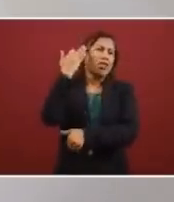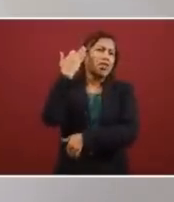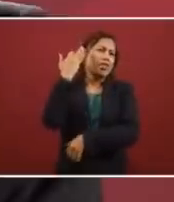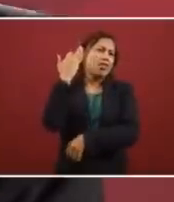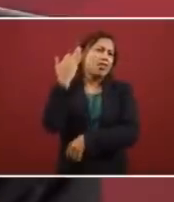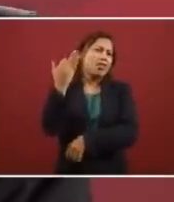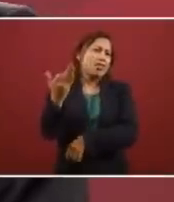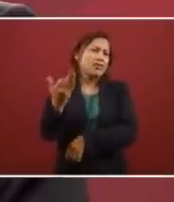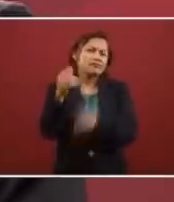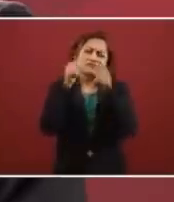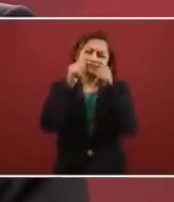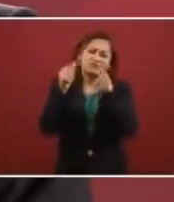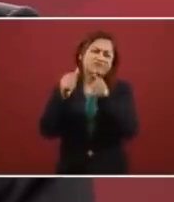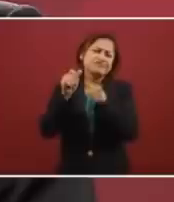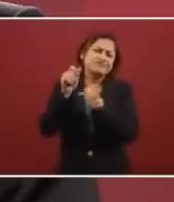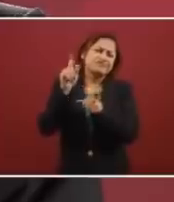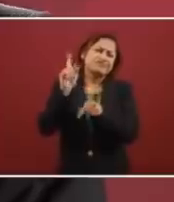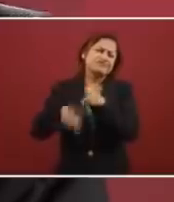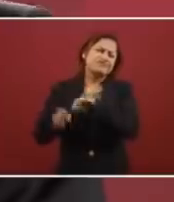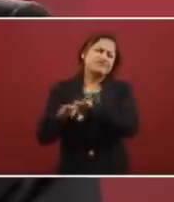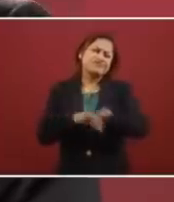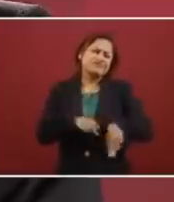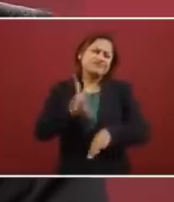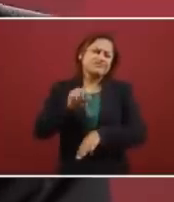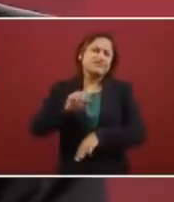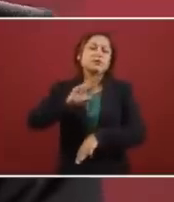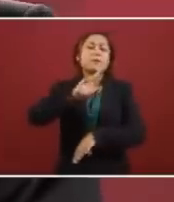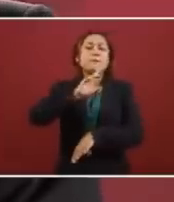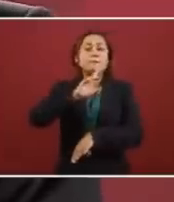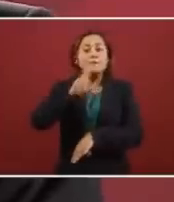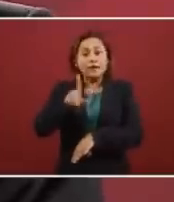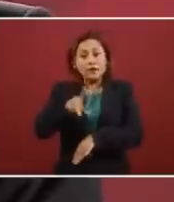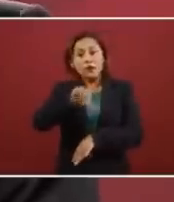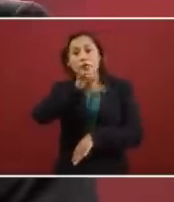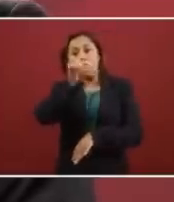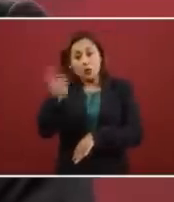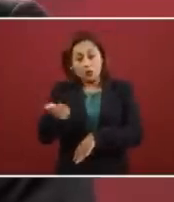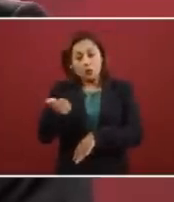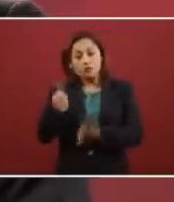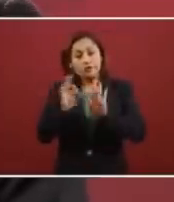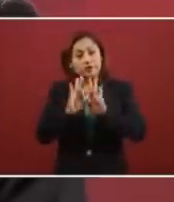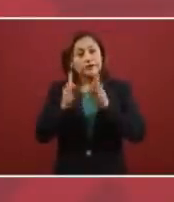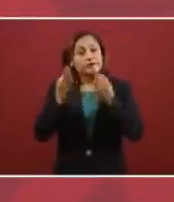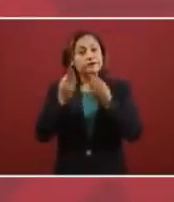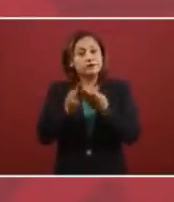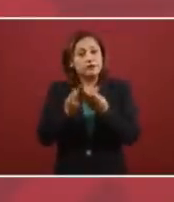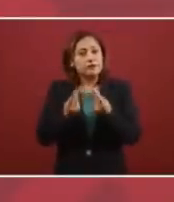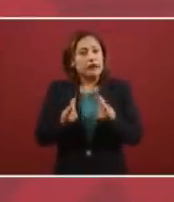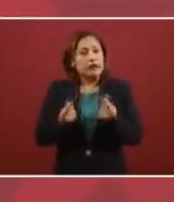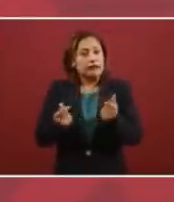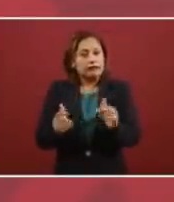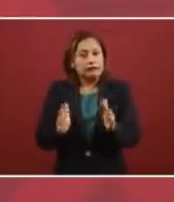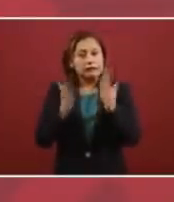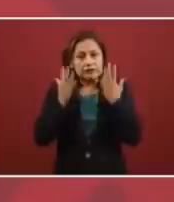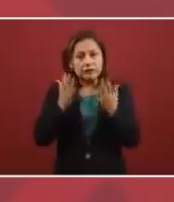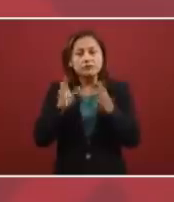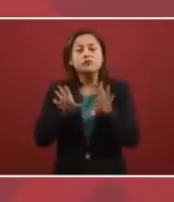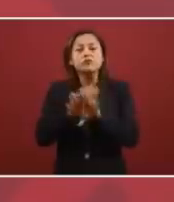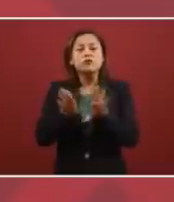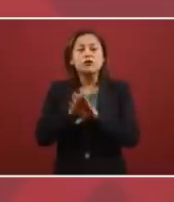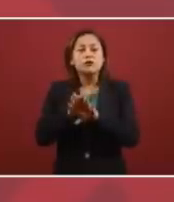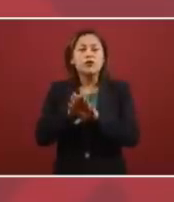y ustedes se recurría acciónes de fuerza